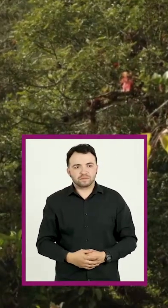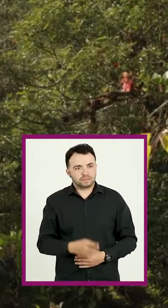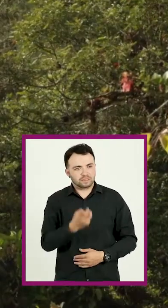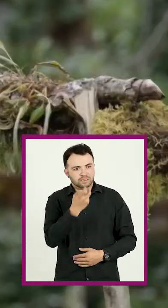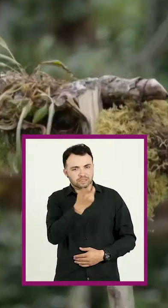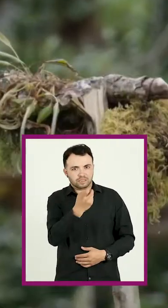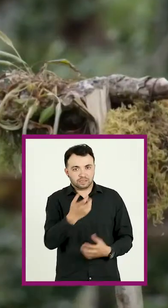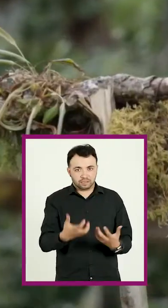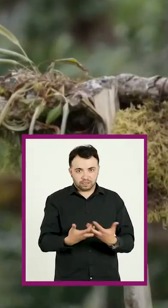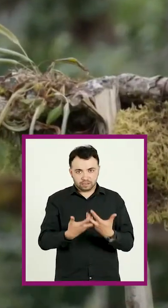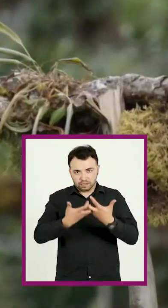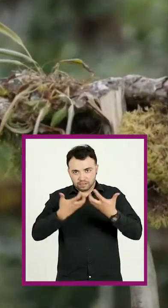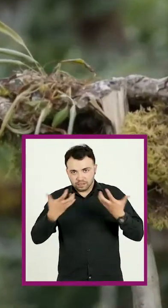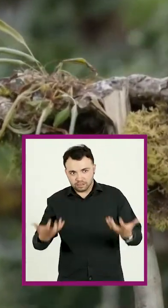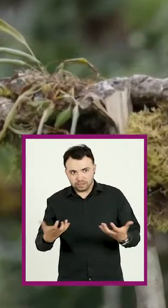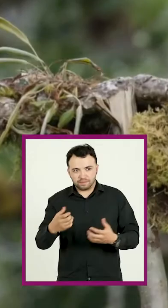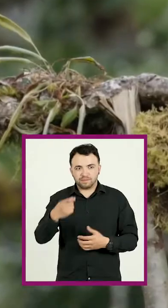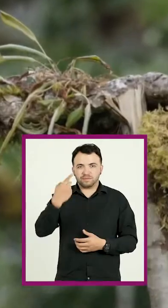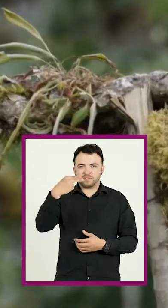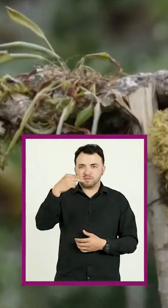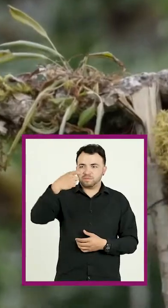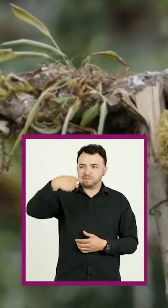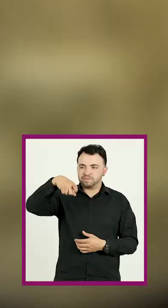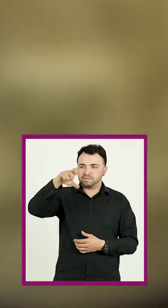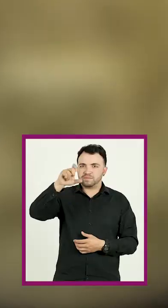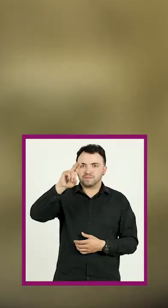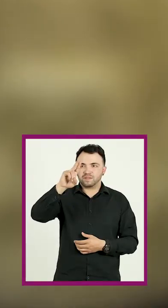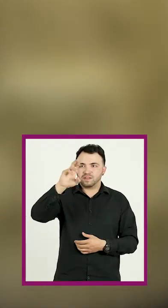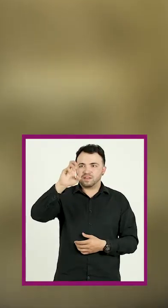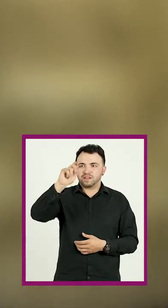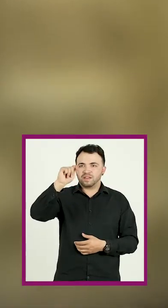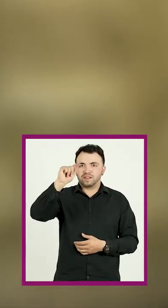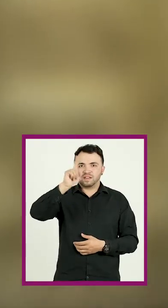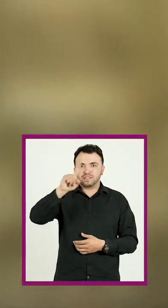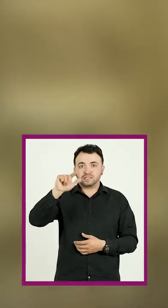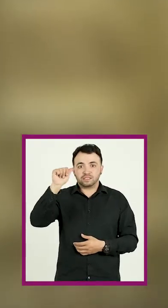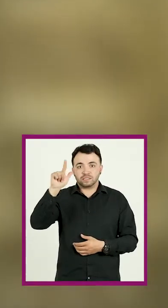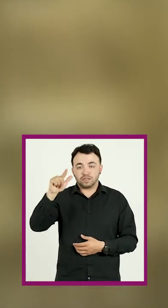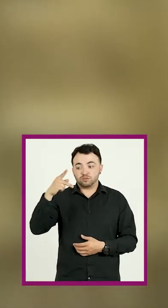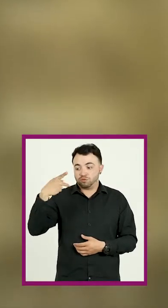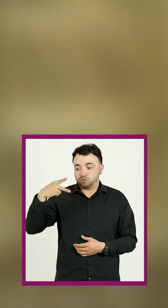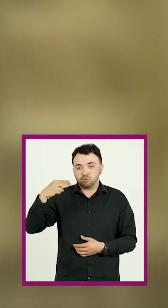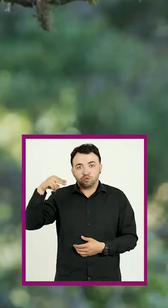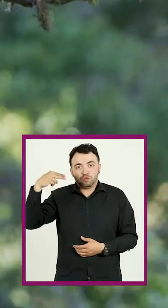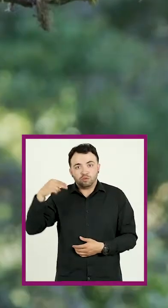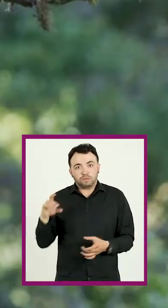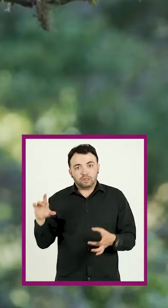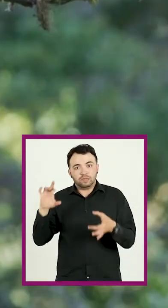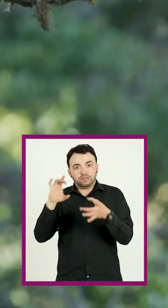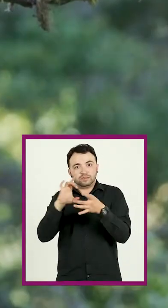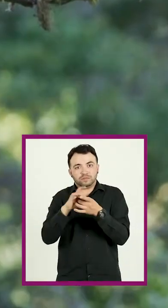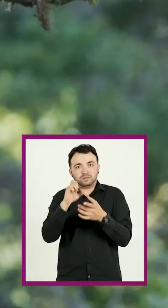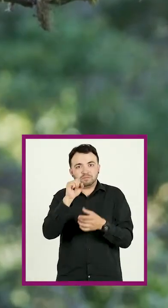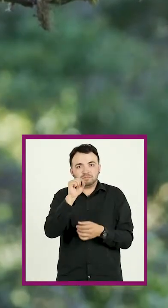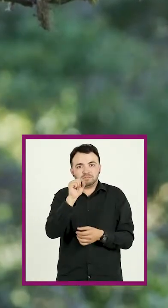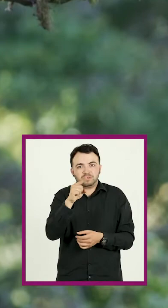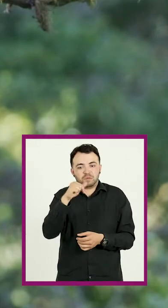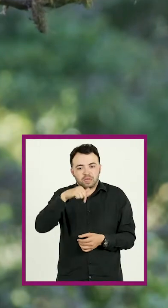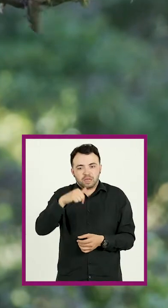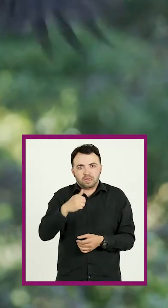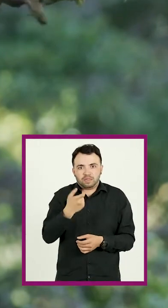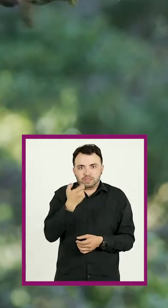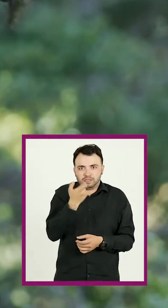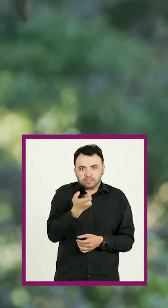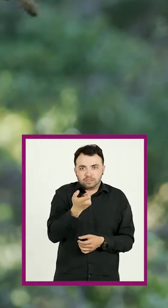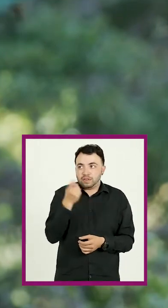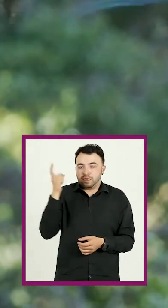En esta tierra del Quetzal, símbolo de la nación y nombre de su moneda, es posible trasladarse en grácil vuelo por